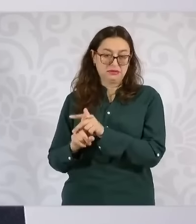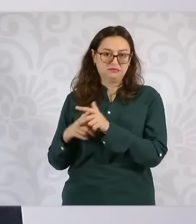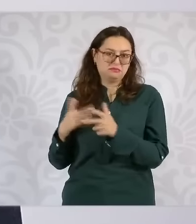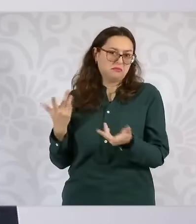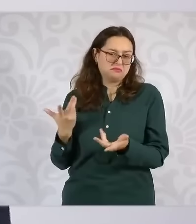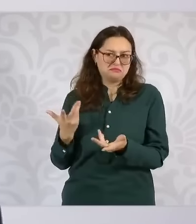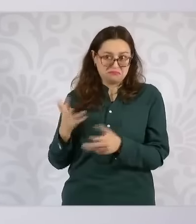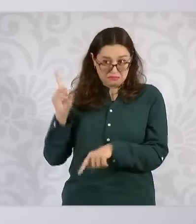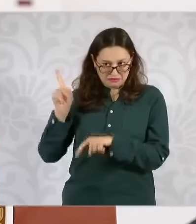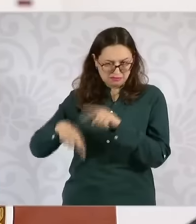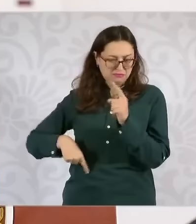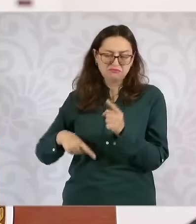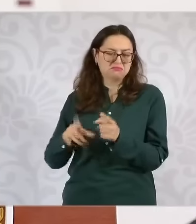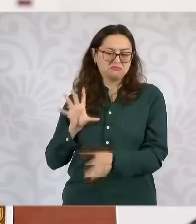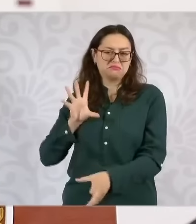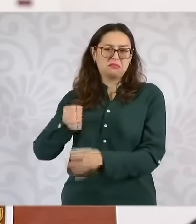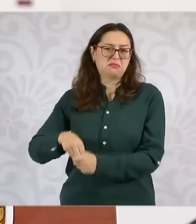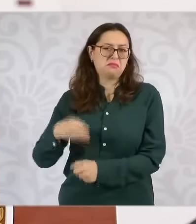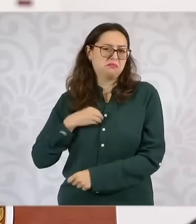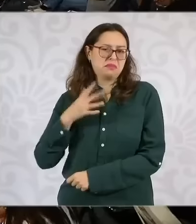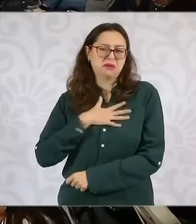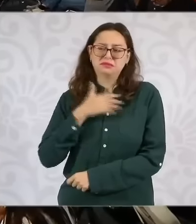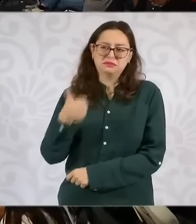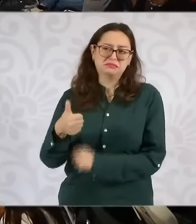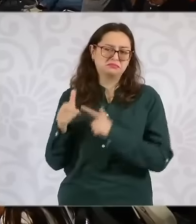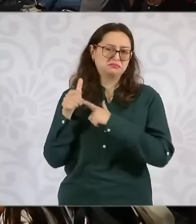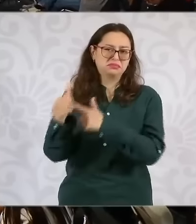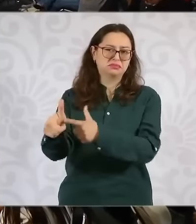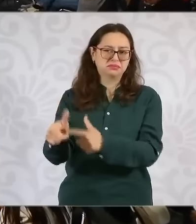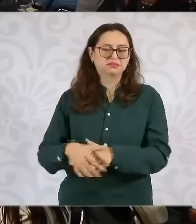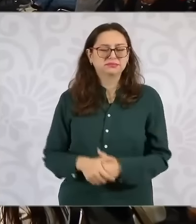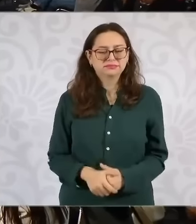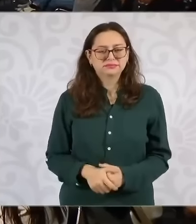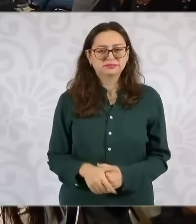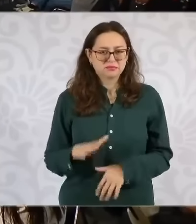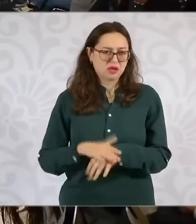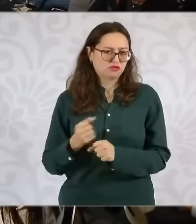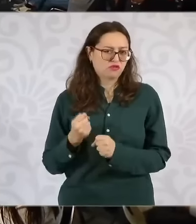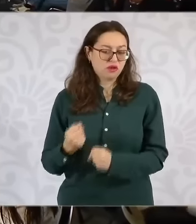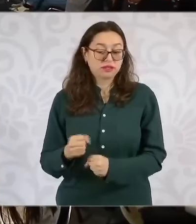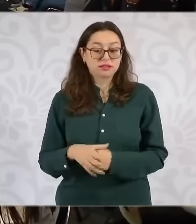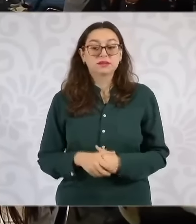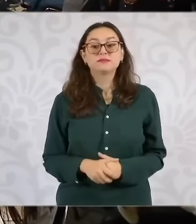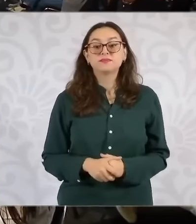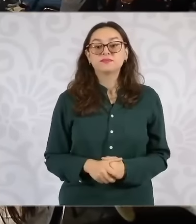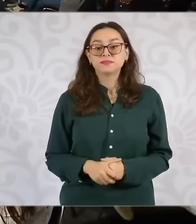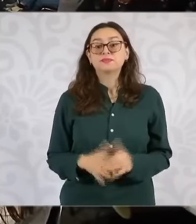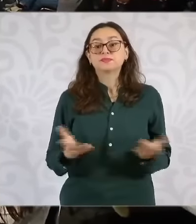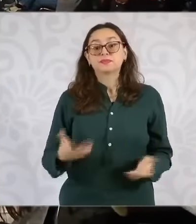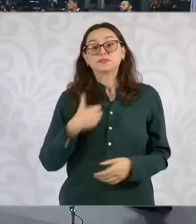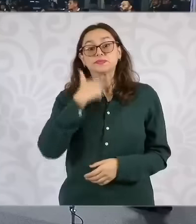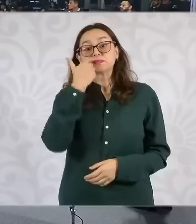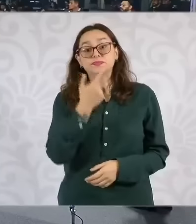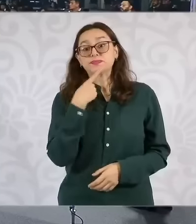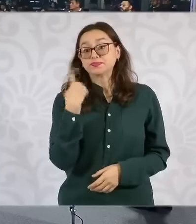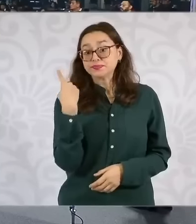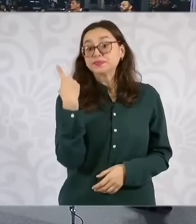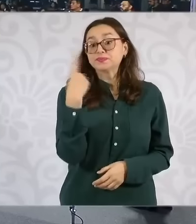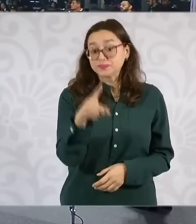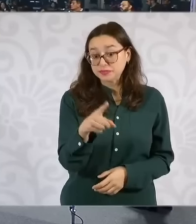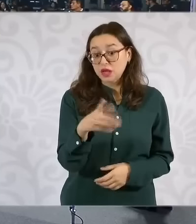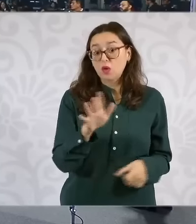contrario, se va a fortalecer. Muchas gracias. Y ahora tengo una denuncia de una mujer que me buscó donde